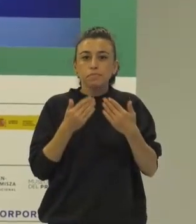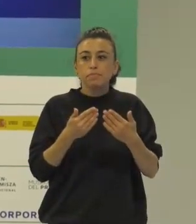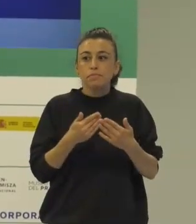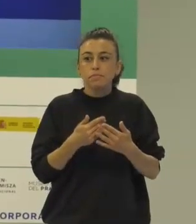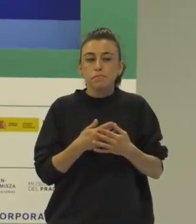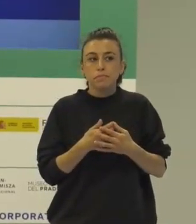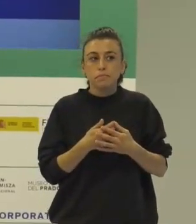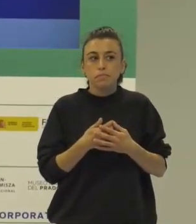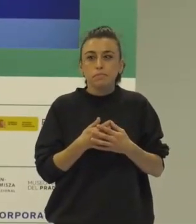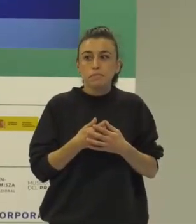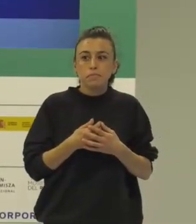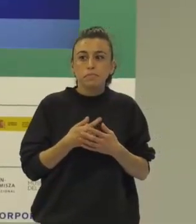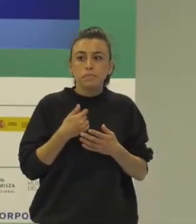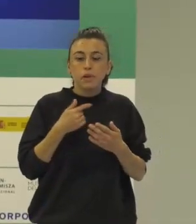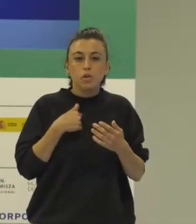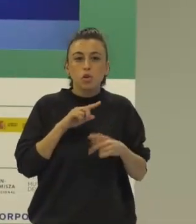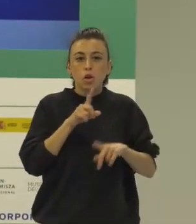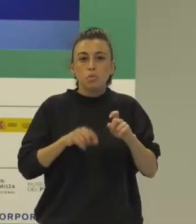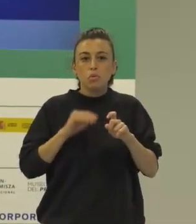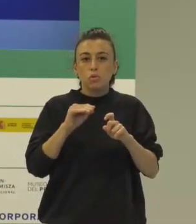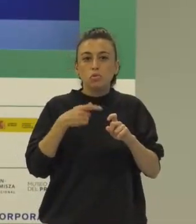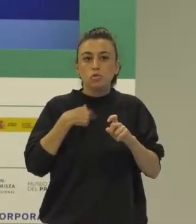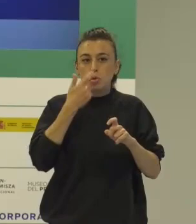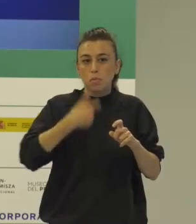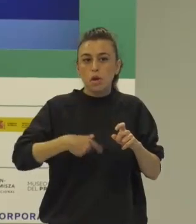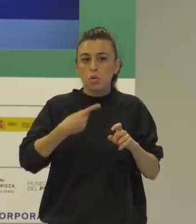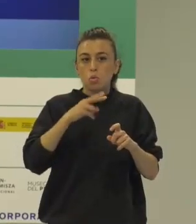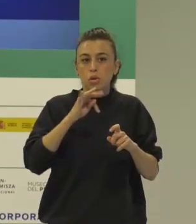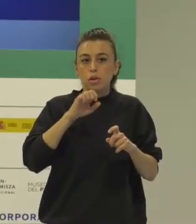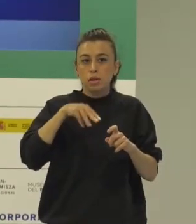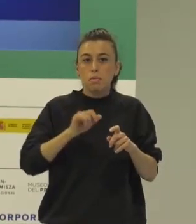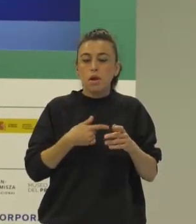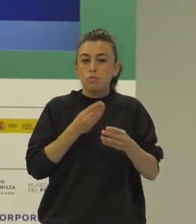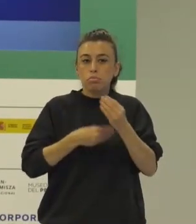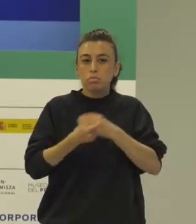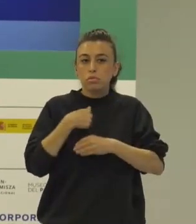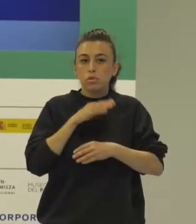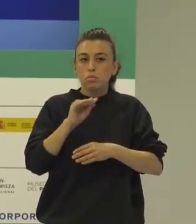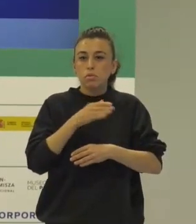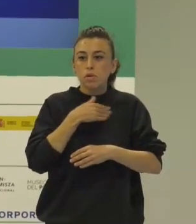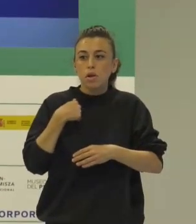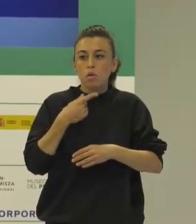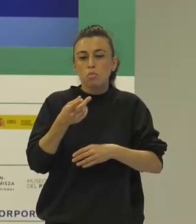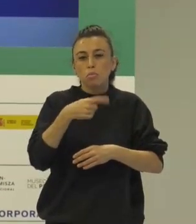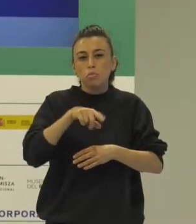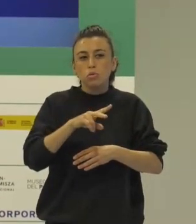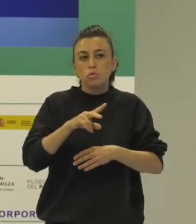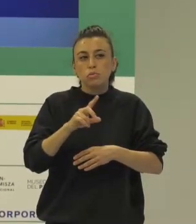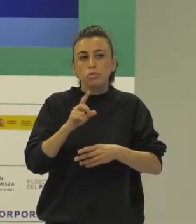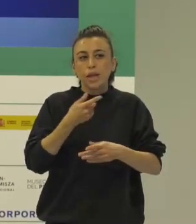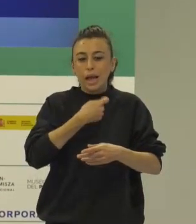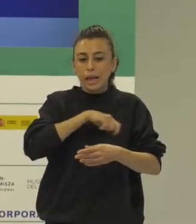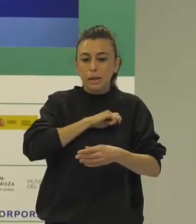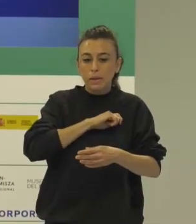tengo una pregunta. Soy de Guatemala. Mi nombre es Carmen Rosa de León. Yo lo que quiero preguntar es qué esperarían ustedes que hiciera España